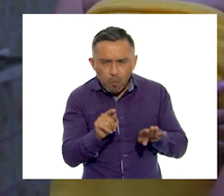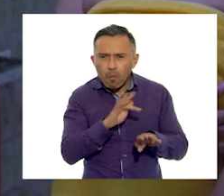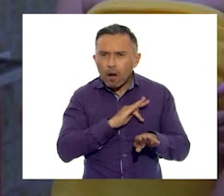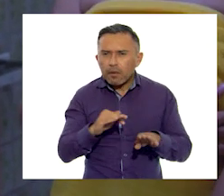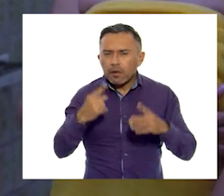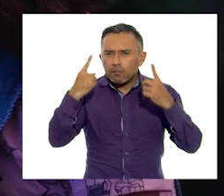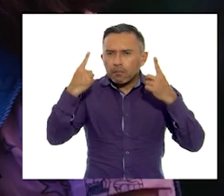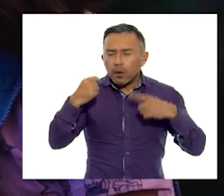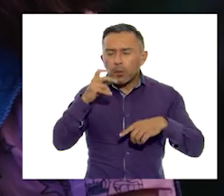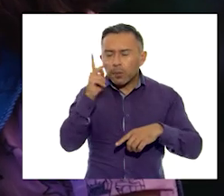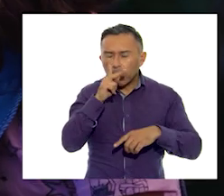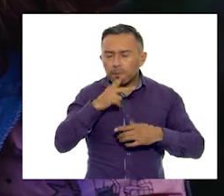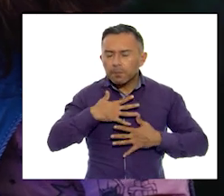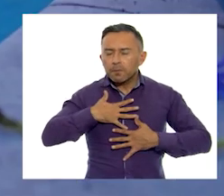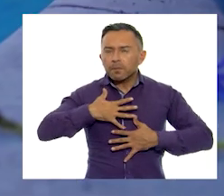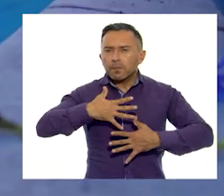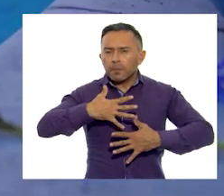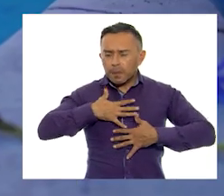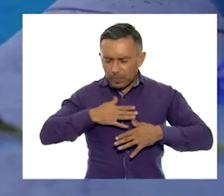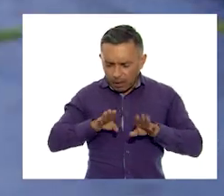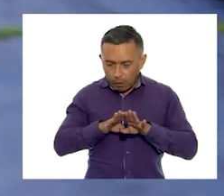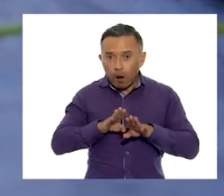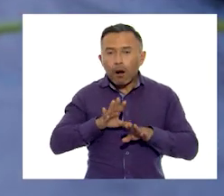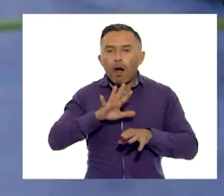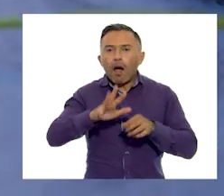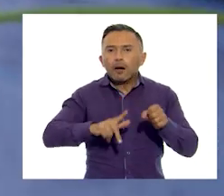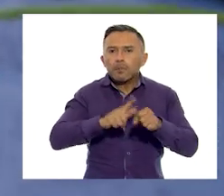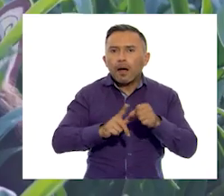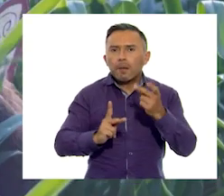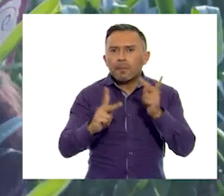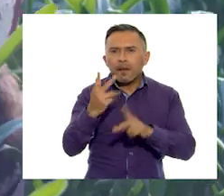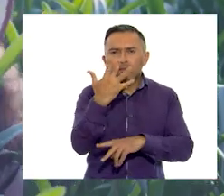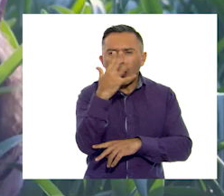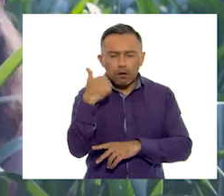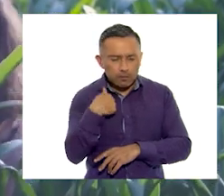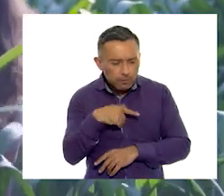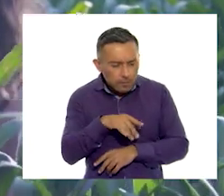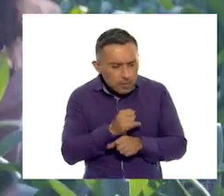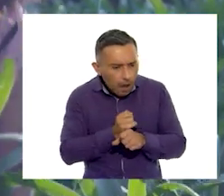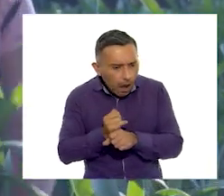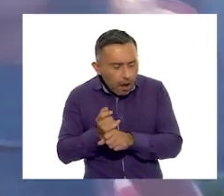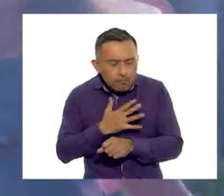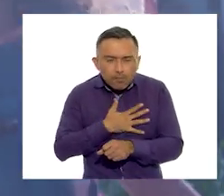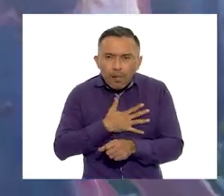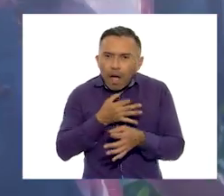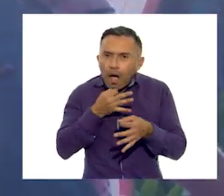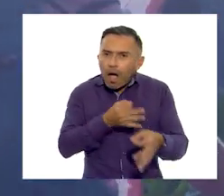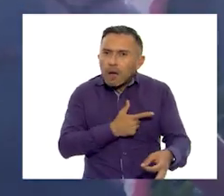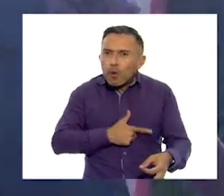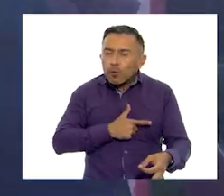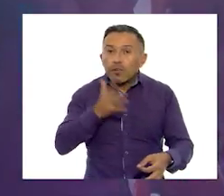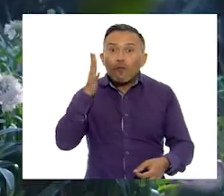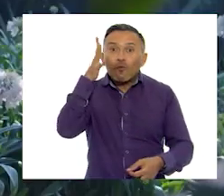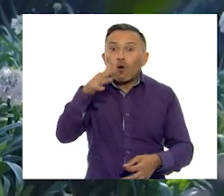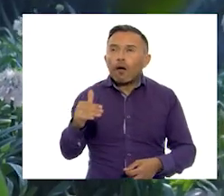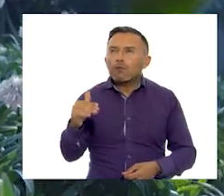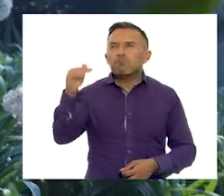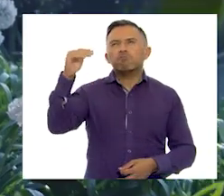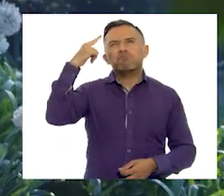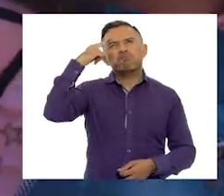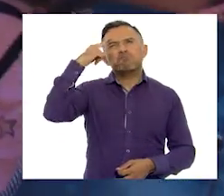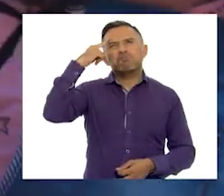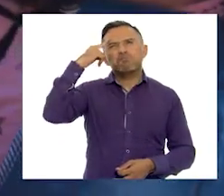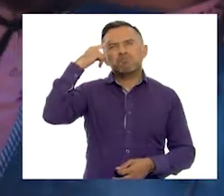respirar. Conocer la naturaleza me hizo amarla y encontrar mi vocación para más grande decir, creo que lo mío es